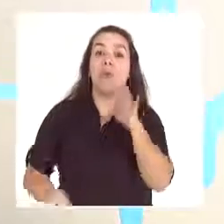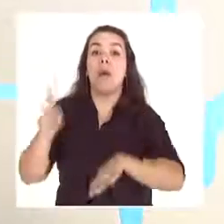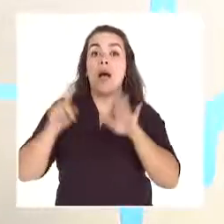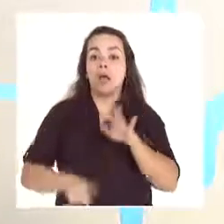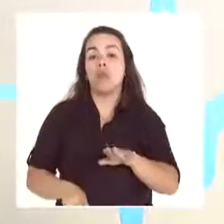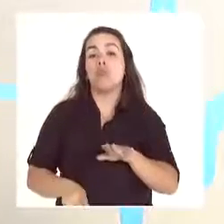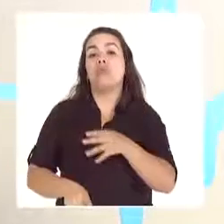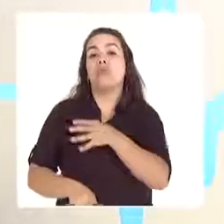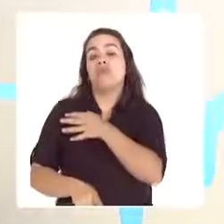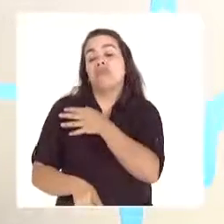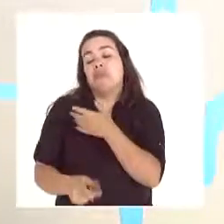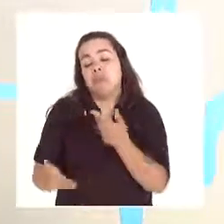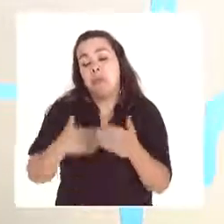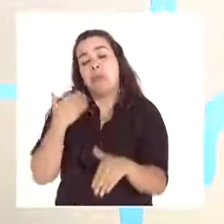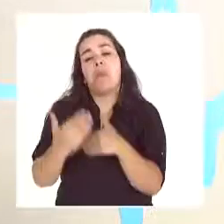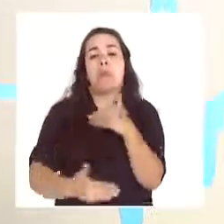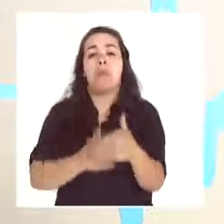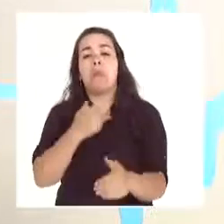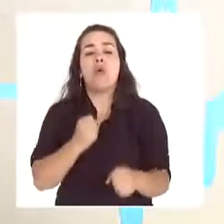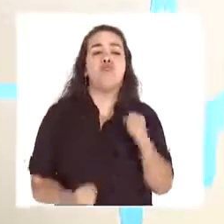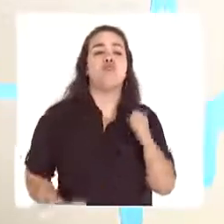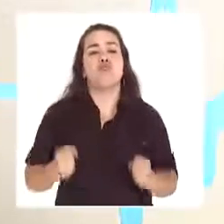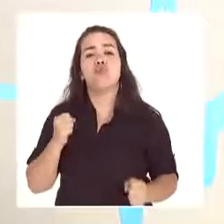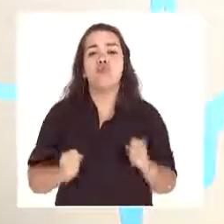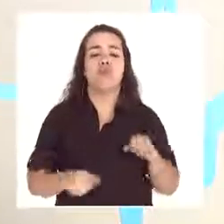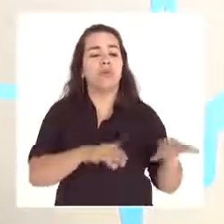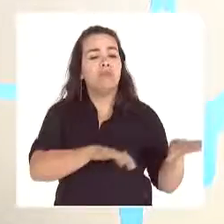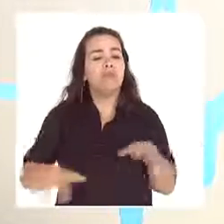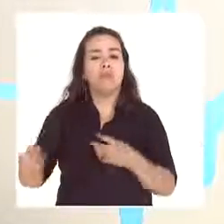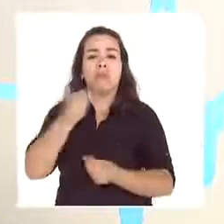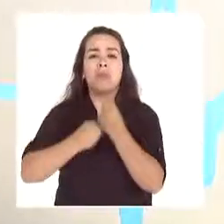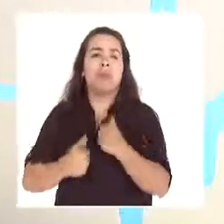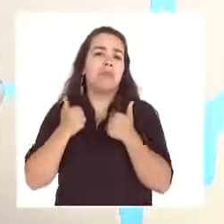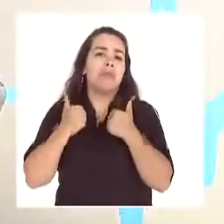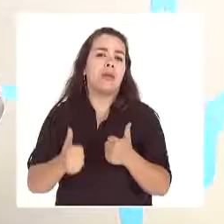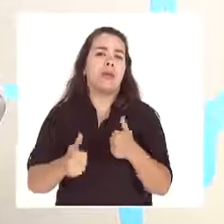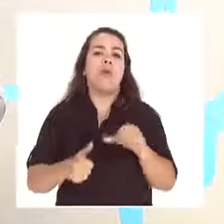pueden irse controlando con dieta, deporte y muchas cosas y un diurético.